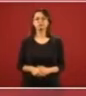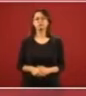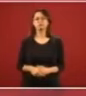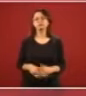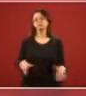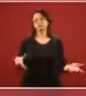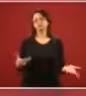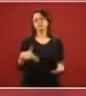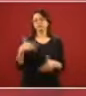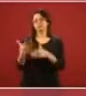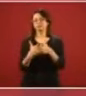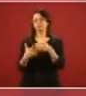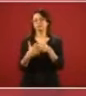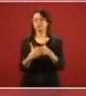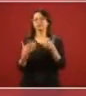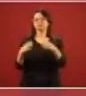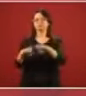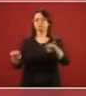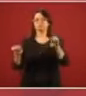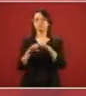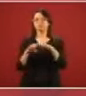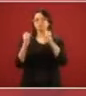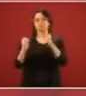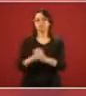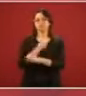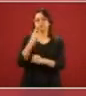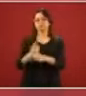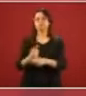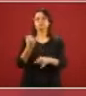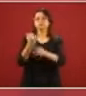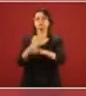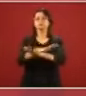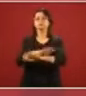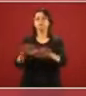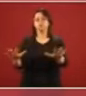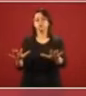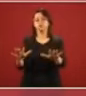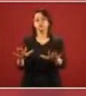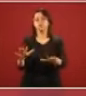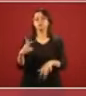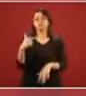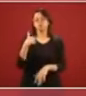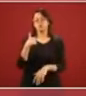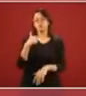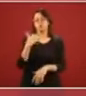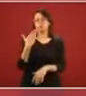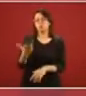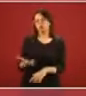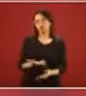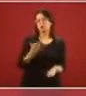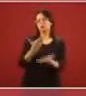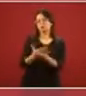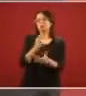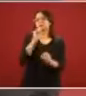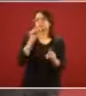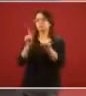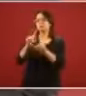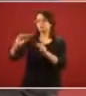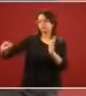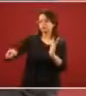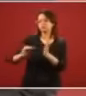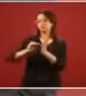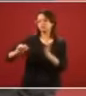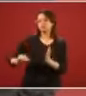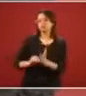Seguridad en unos días más y les voy a pedir que incluyan todo el plan que se